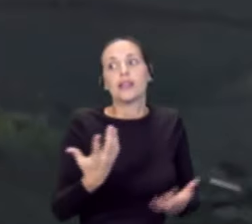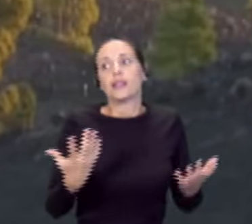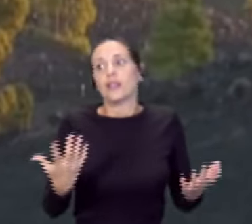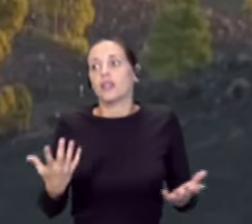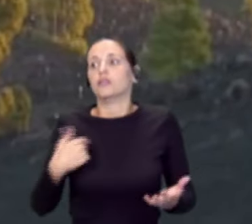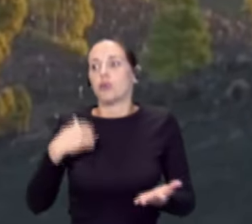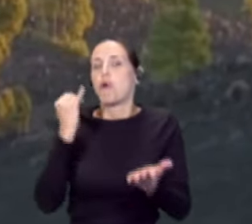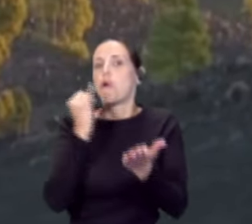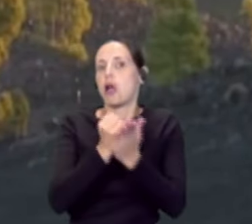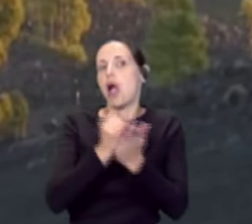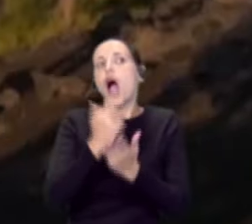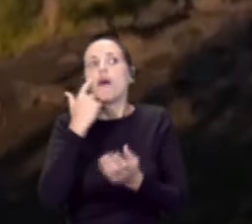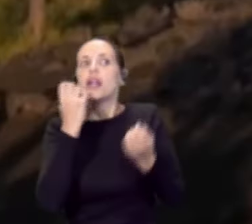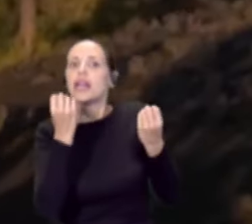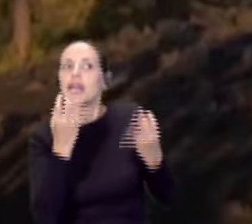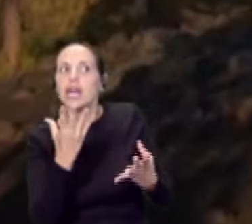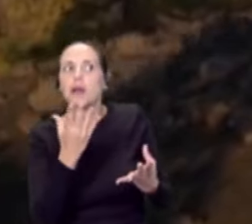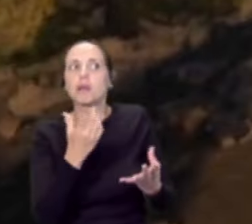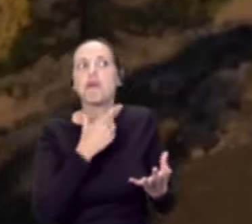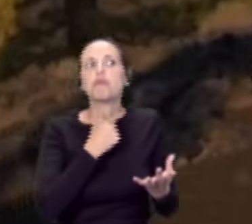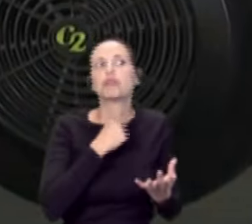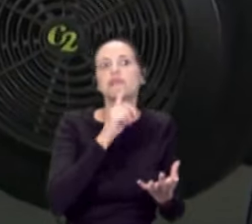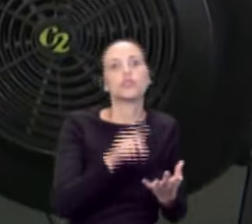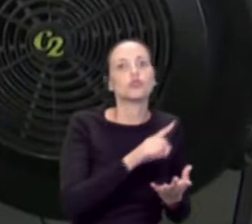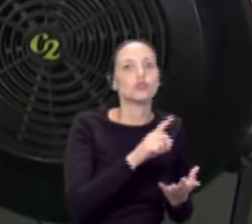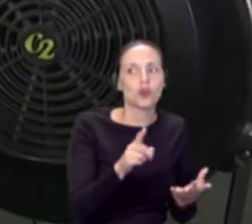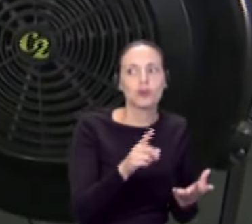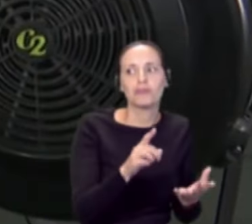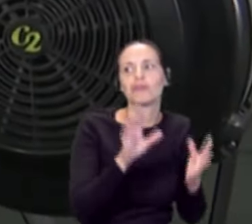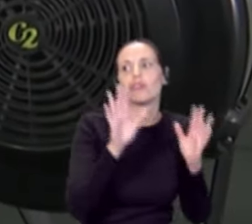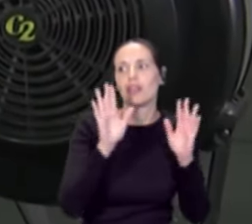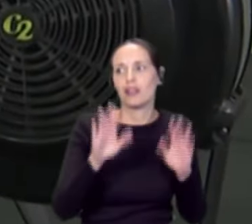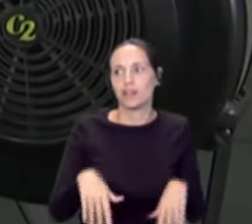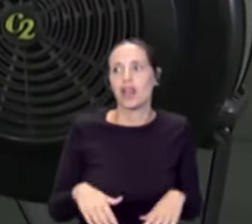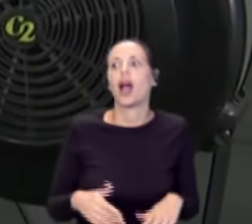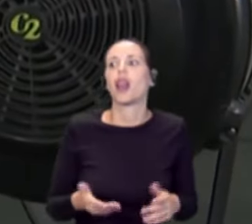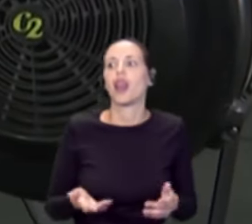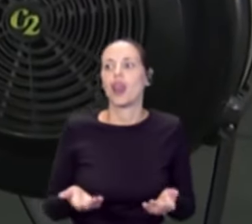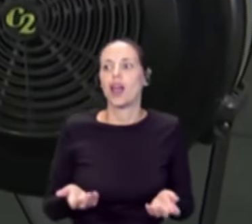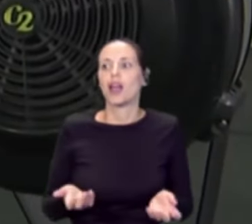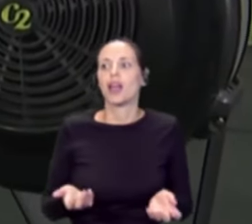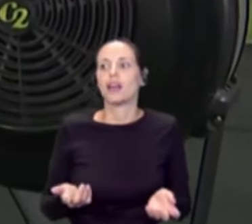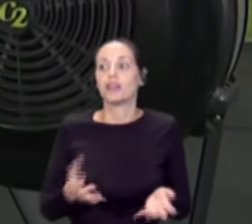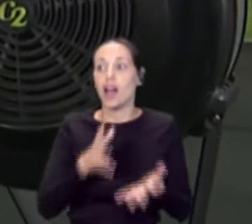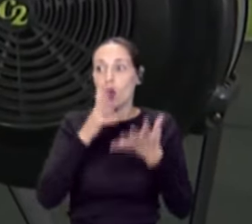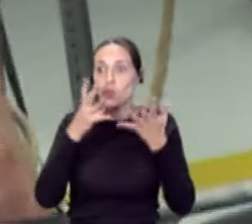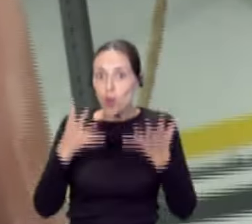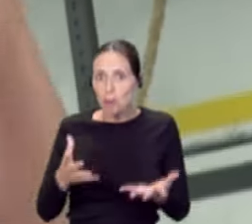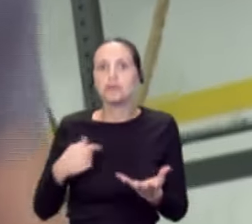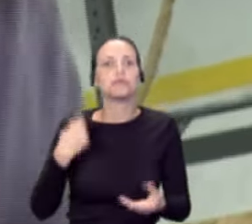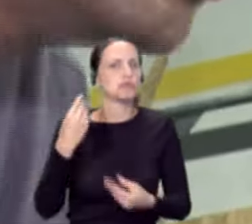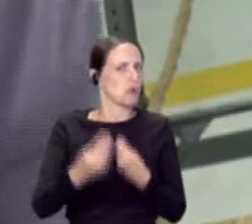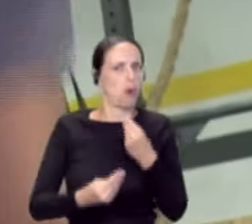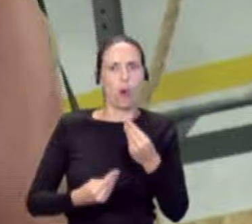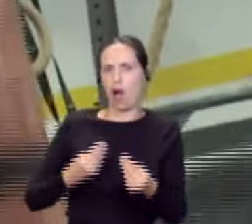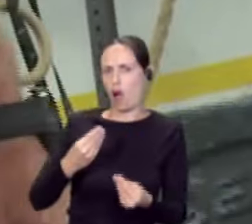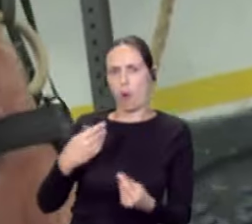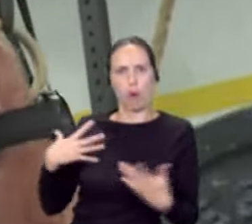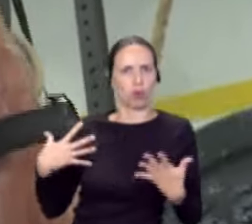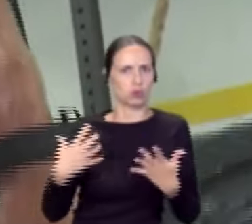probé a ver si me favorecía ese deporte. Y al final, hoy en día, lo hago prácticamente todo